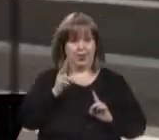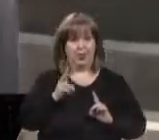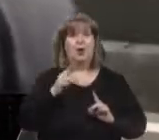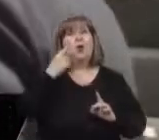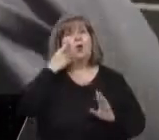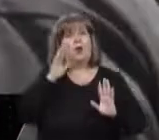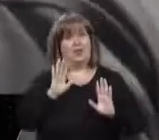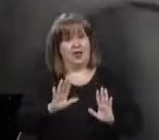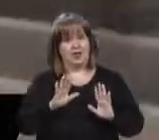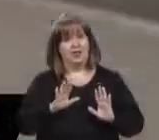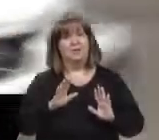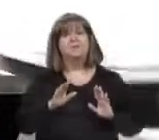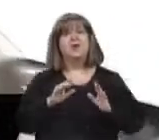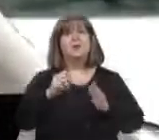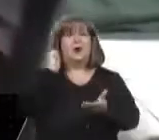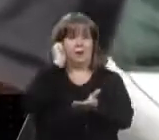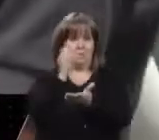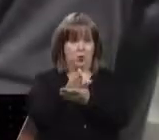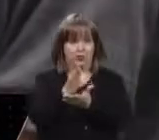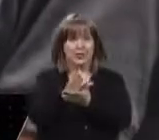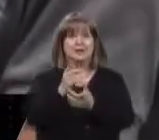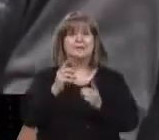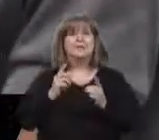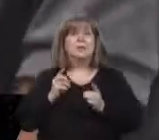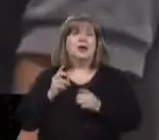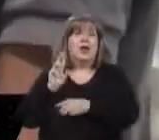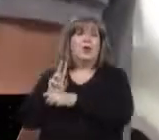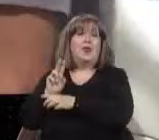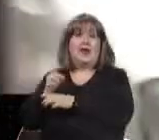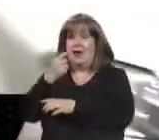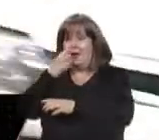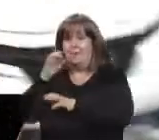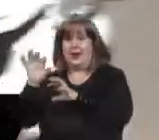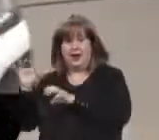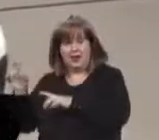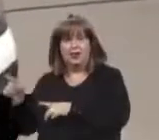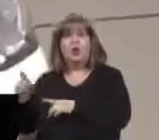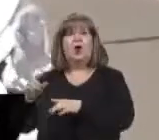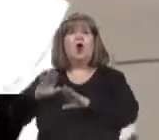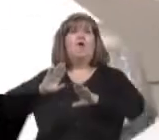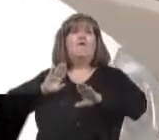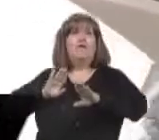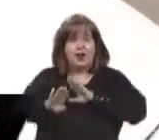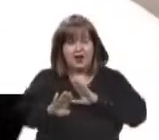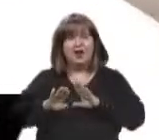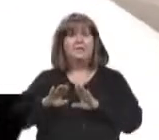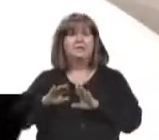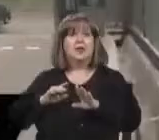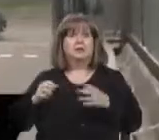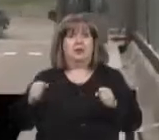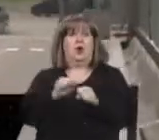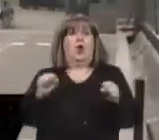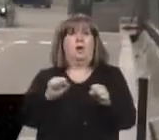tener precaución, primero para también resguardar la vida de la mascota y sobre todo esto, para que en el caso de una frenada o algo no